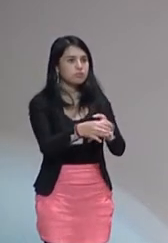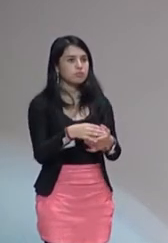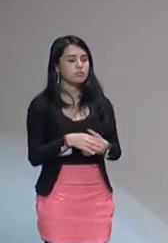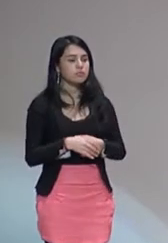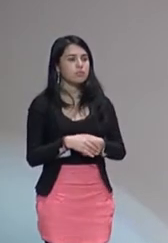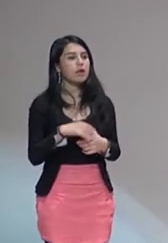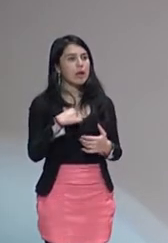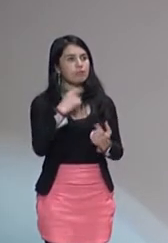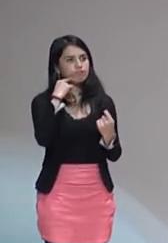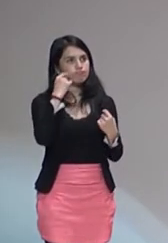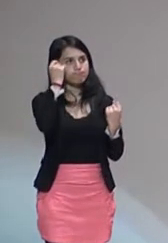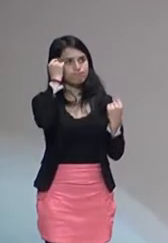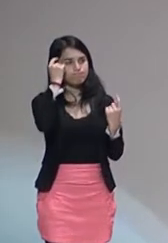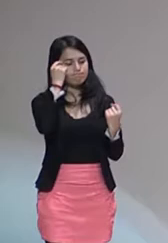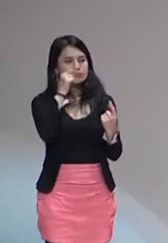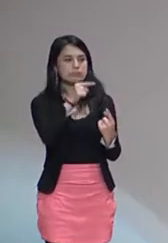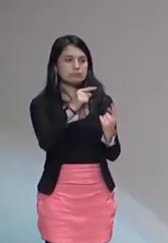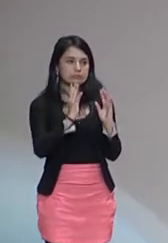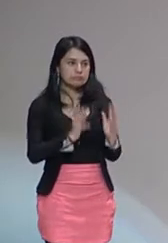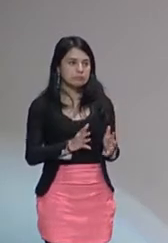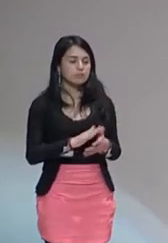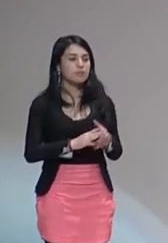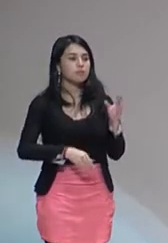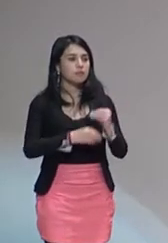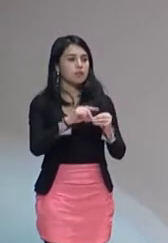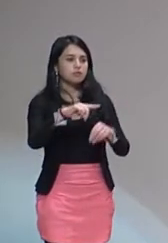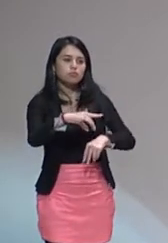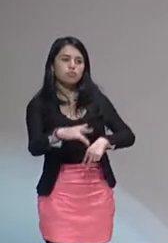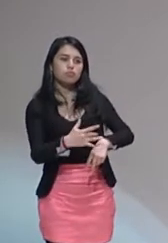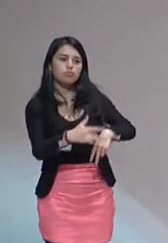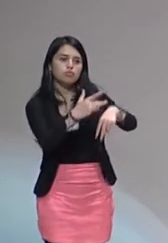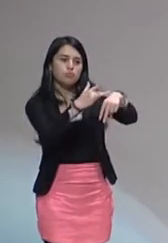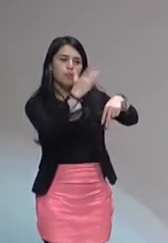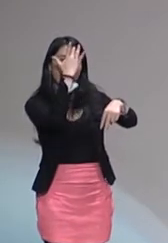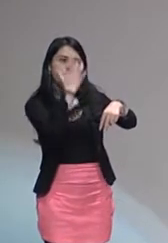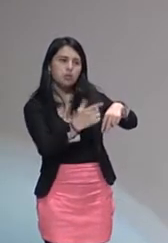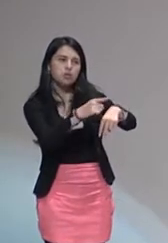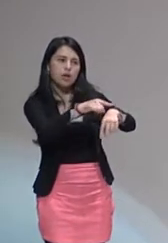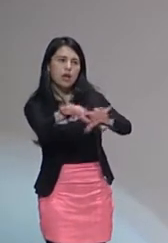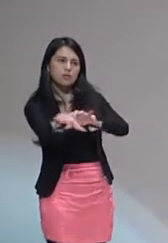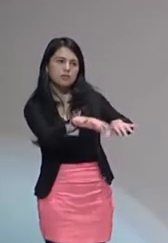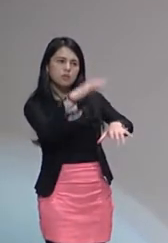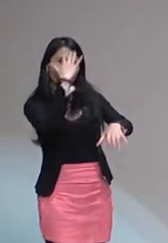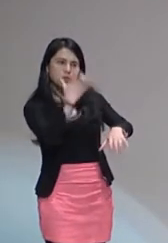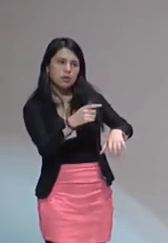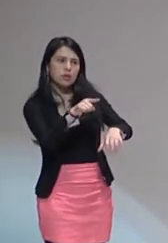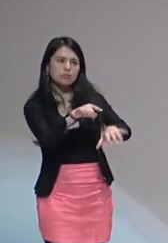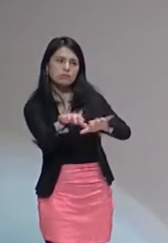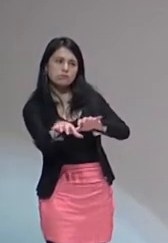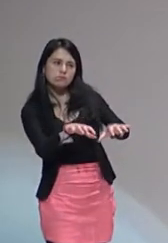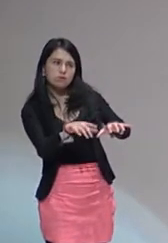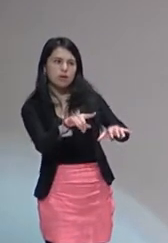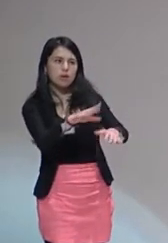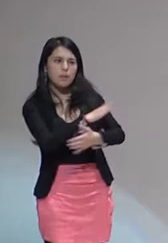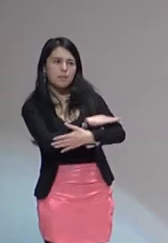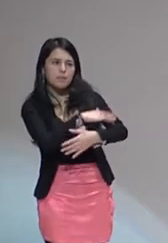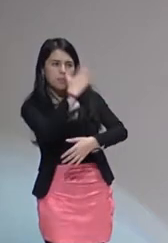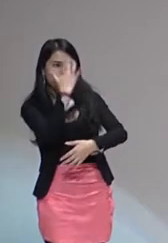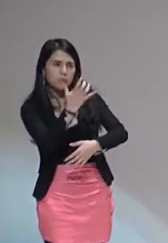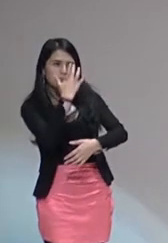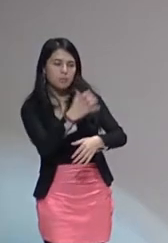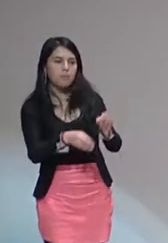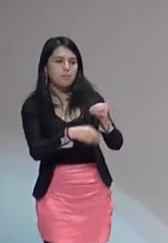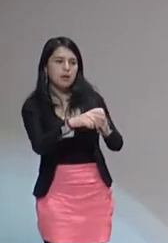él empieza a entenderlo y empieza a ver las motivaciones que generan sus actitudes, sus conductas, sus comportamientos,